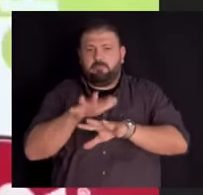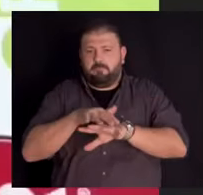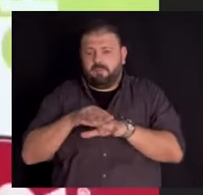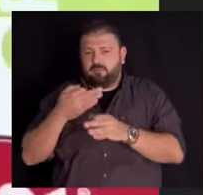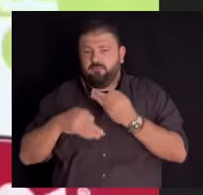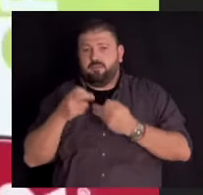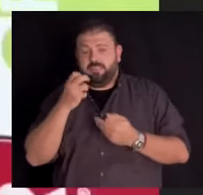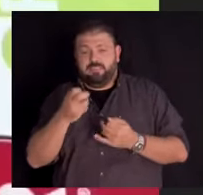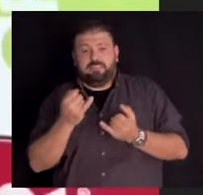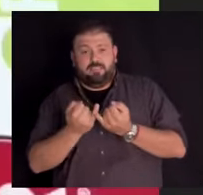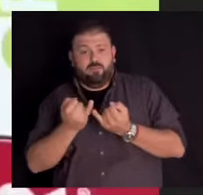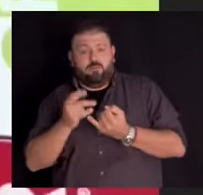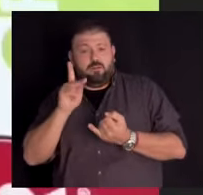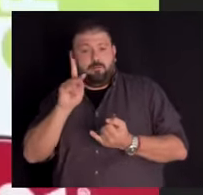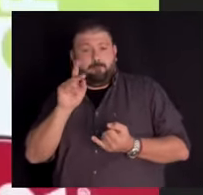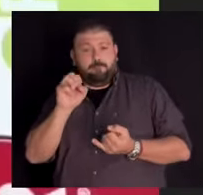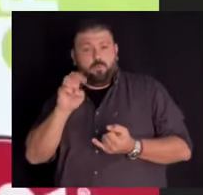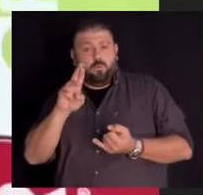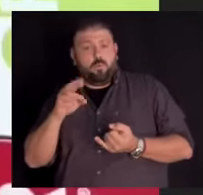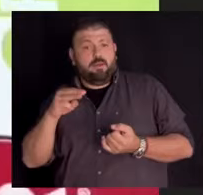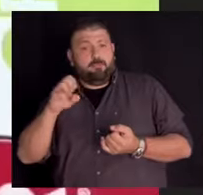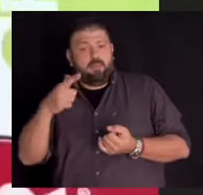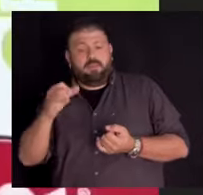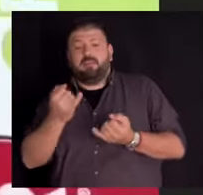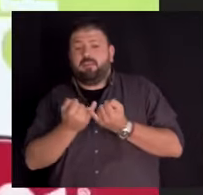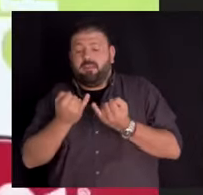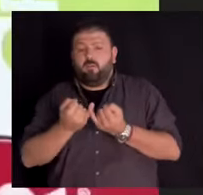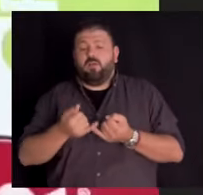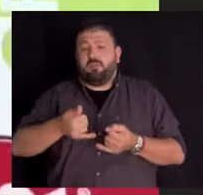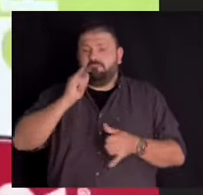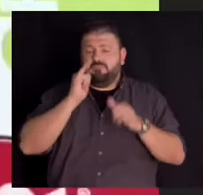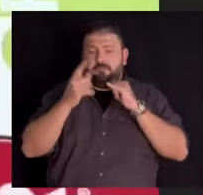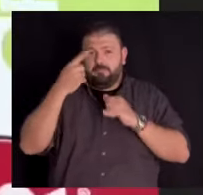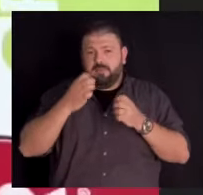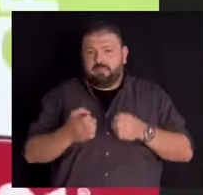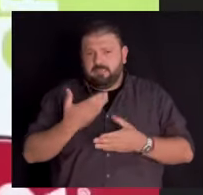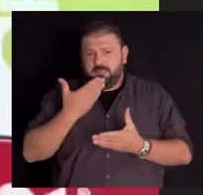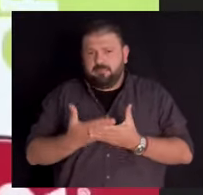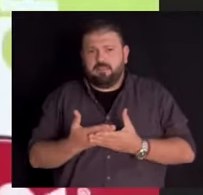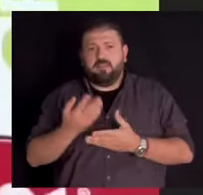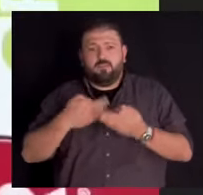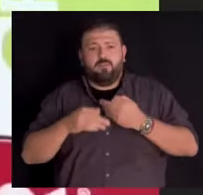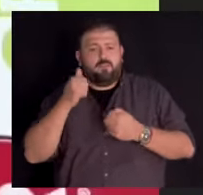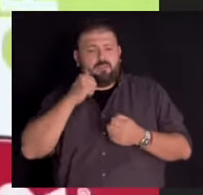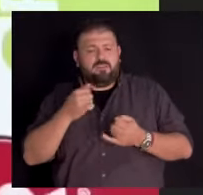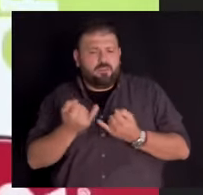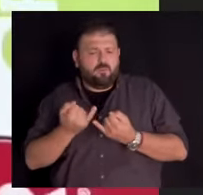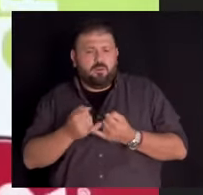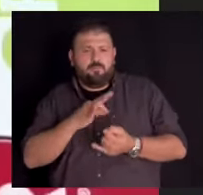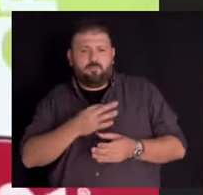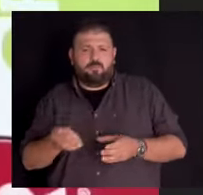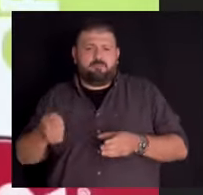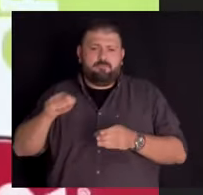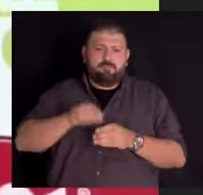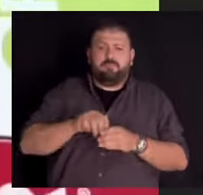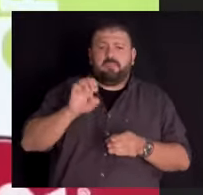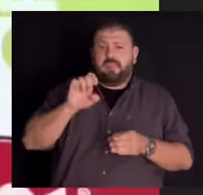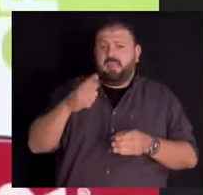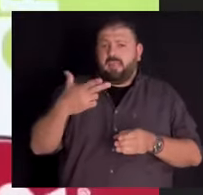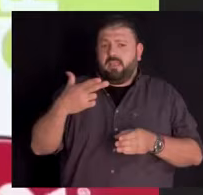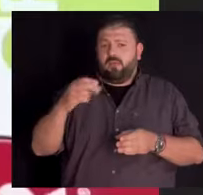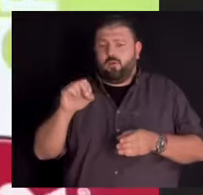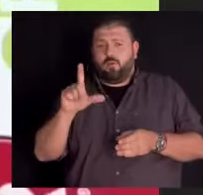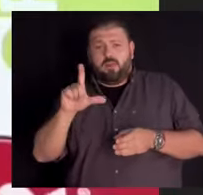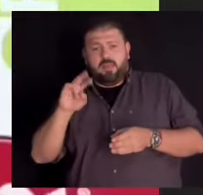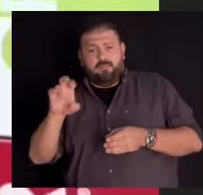con el estar bien, pero a lo mejor te vas a deshidratar un poco. Entonces ahí le puedes añadir el Ego Life. Y esta es la manera en la